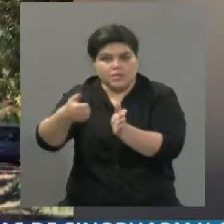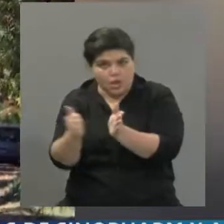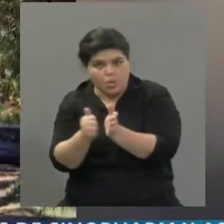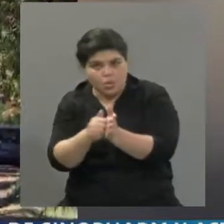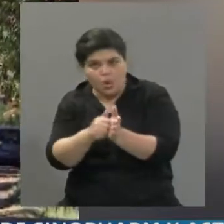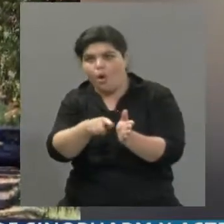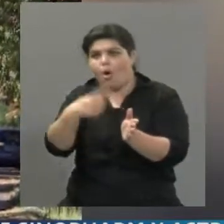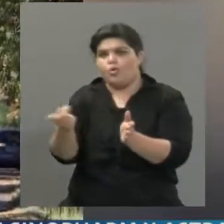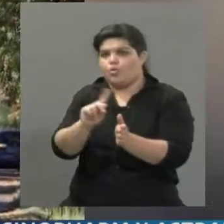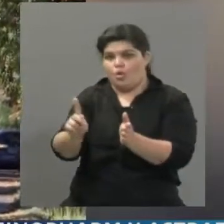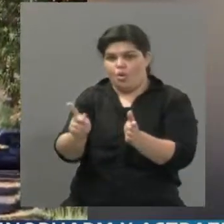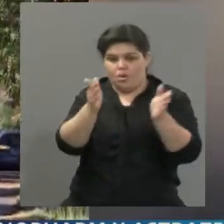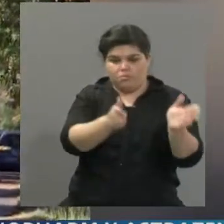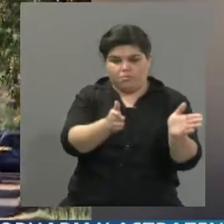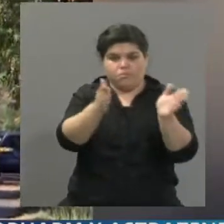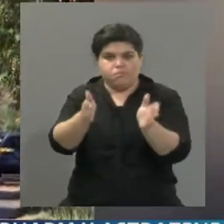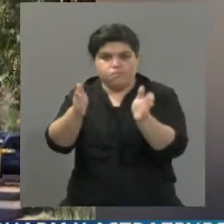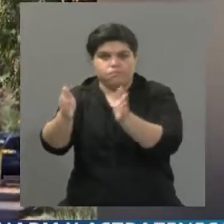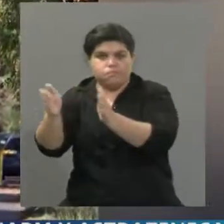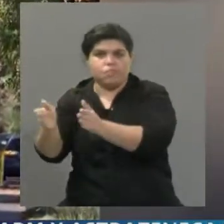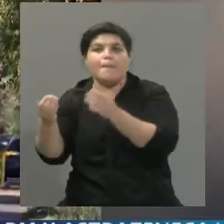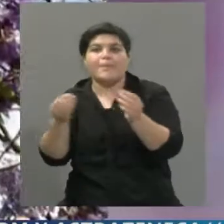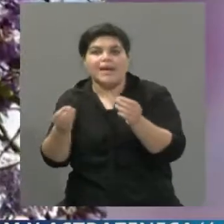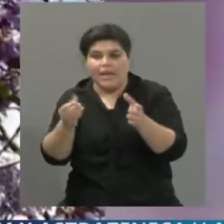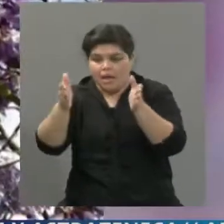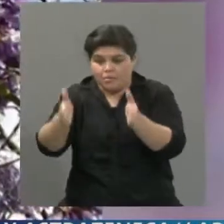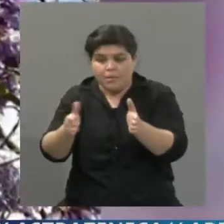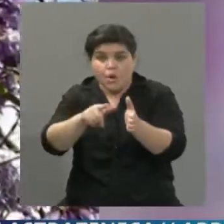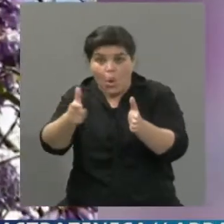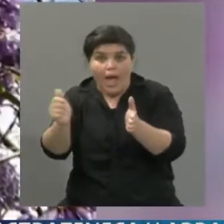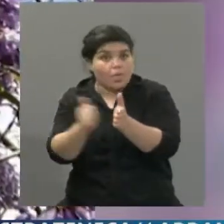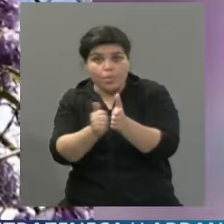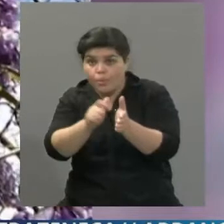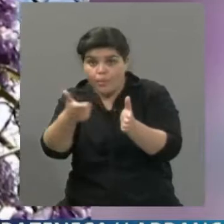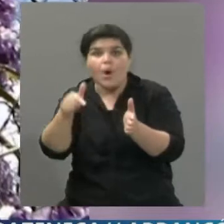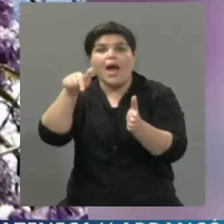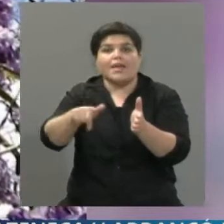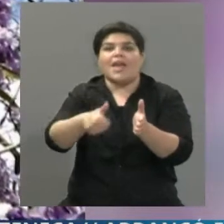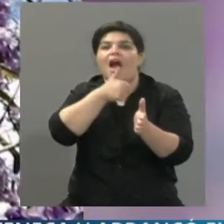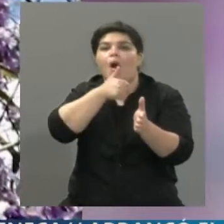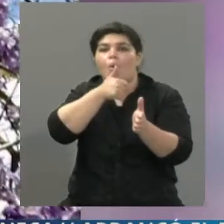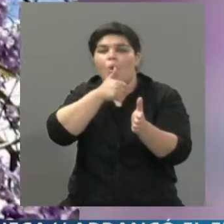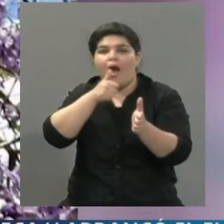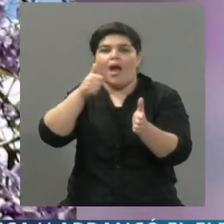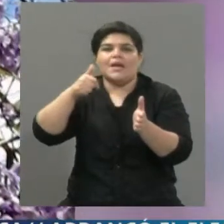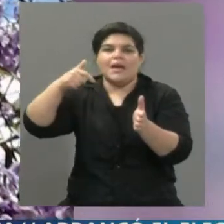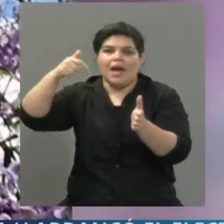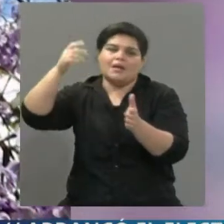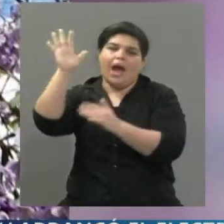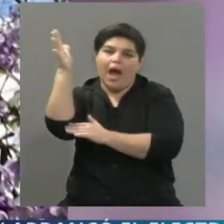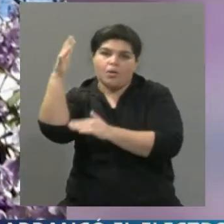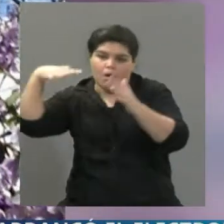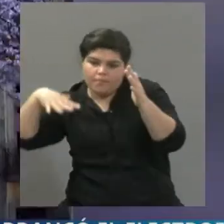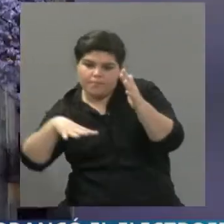cemento. Claro. Y bueno, estamos peleando ese tema justamente, incluso con